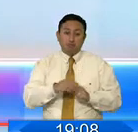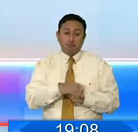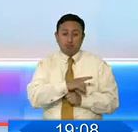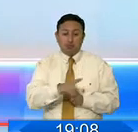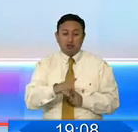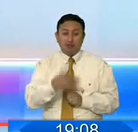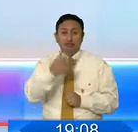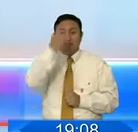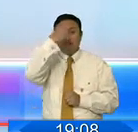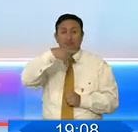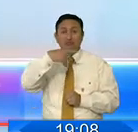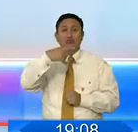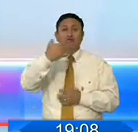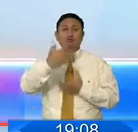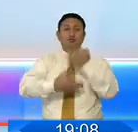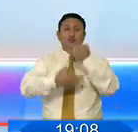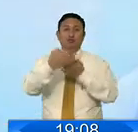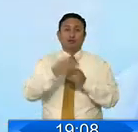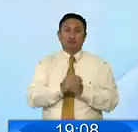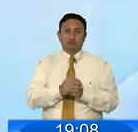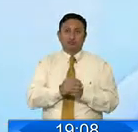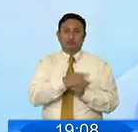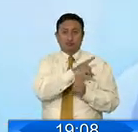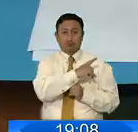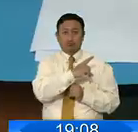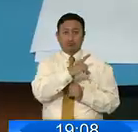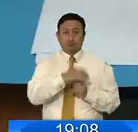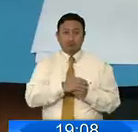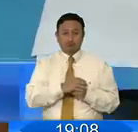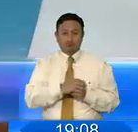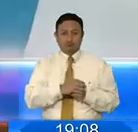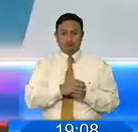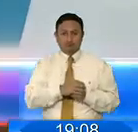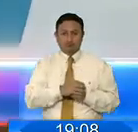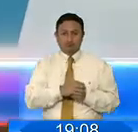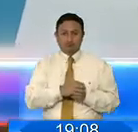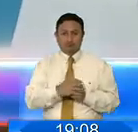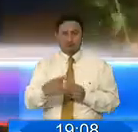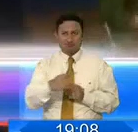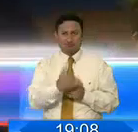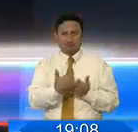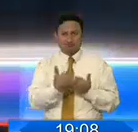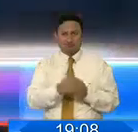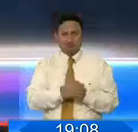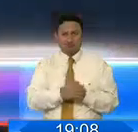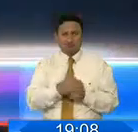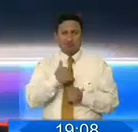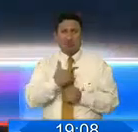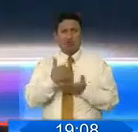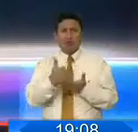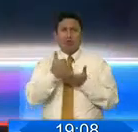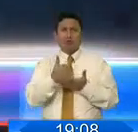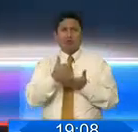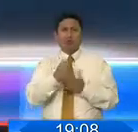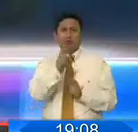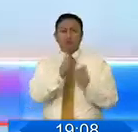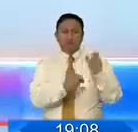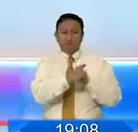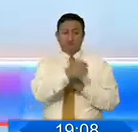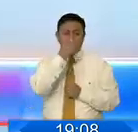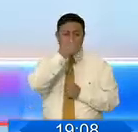laudos arbitrales. Con esto Fajardo está más que seguro que en este caso se vulneraría los beneficios de los